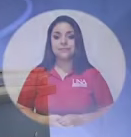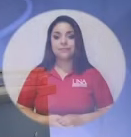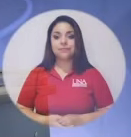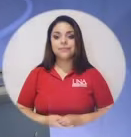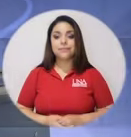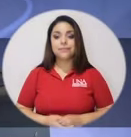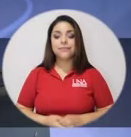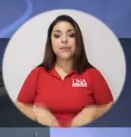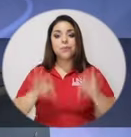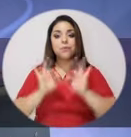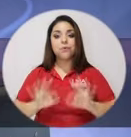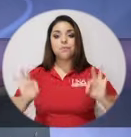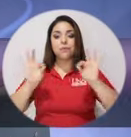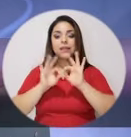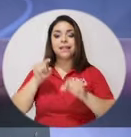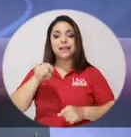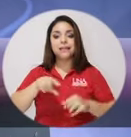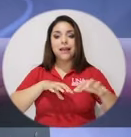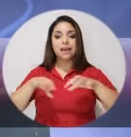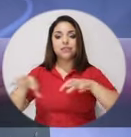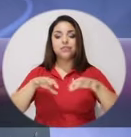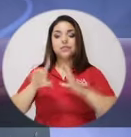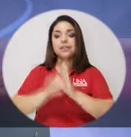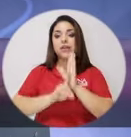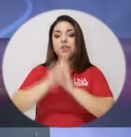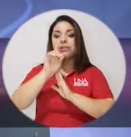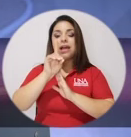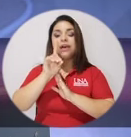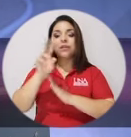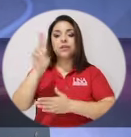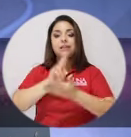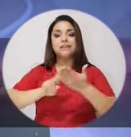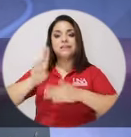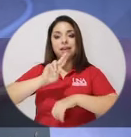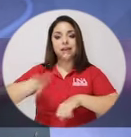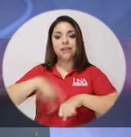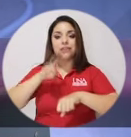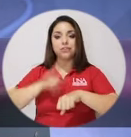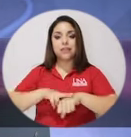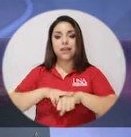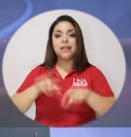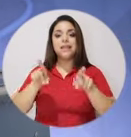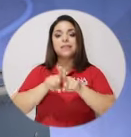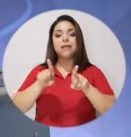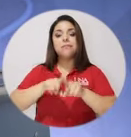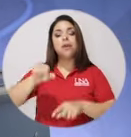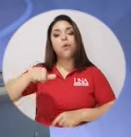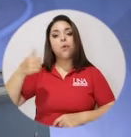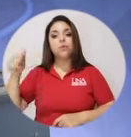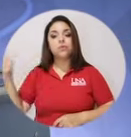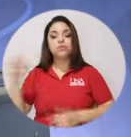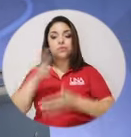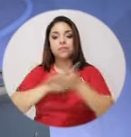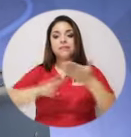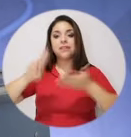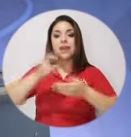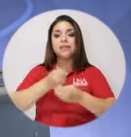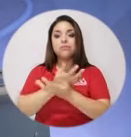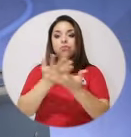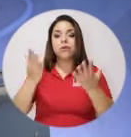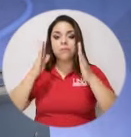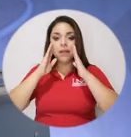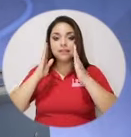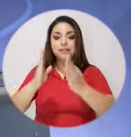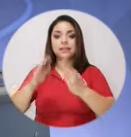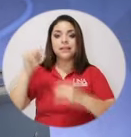Muy importantes estas acciones desarrolladas por la Universidad Nacional y como han hecho las otras universidades públicas por atender esta situación,